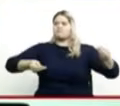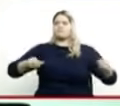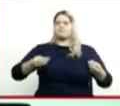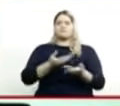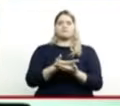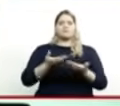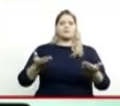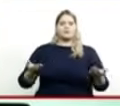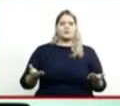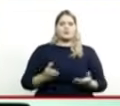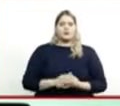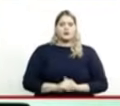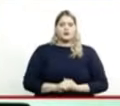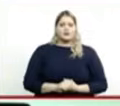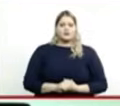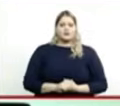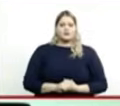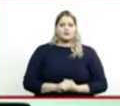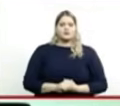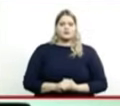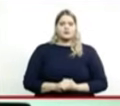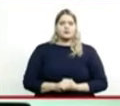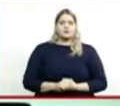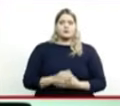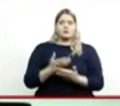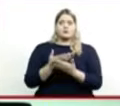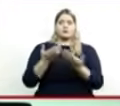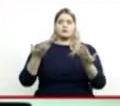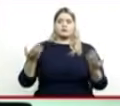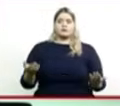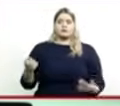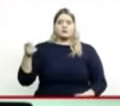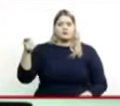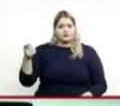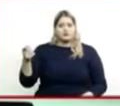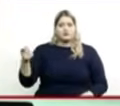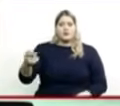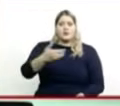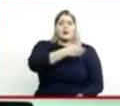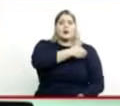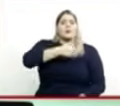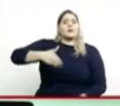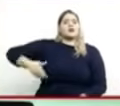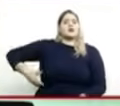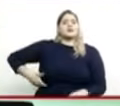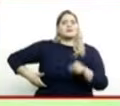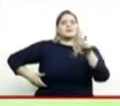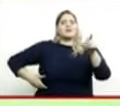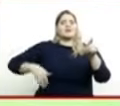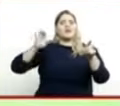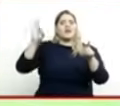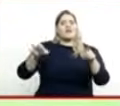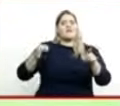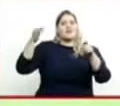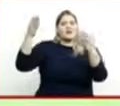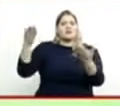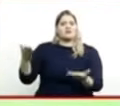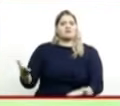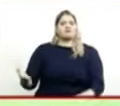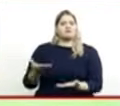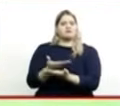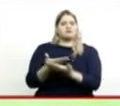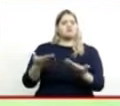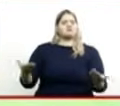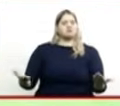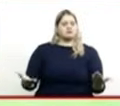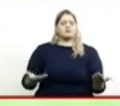Programa Mundial de Alimentos. Al presidente francés Emmanuel Macron exaltó nuestro